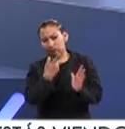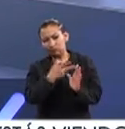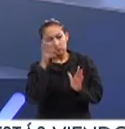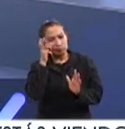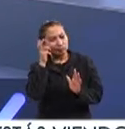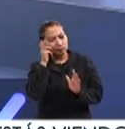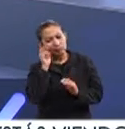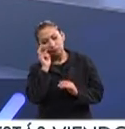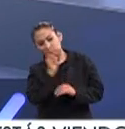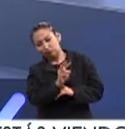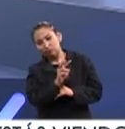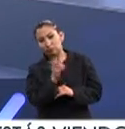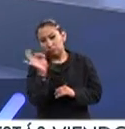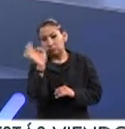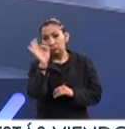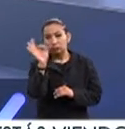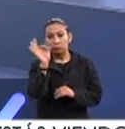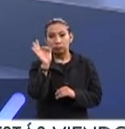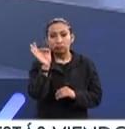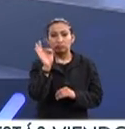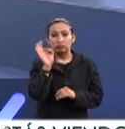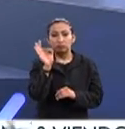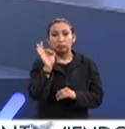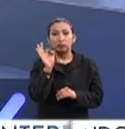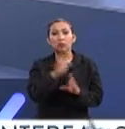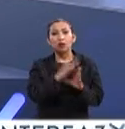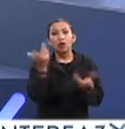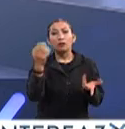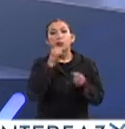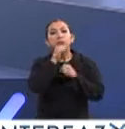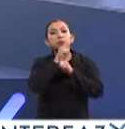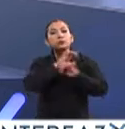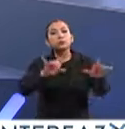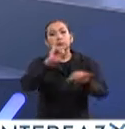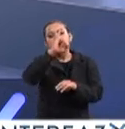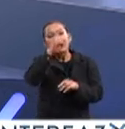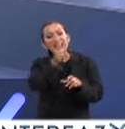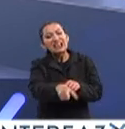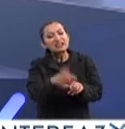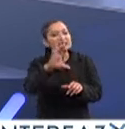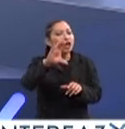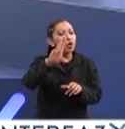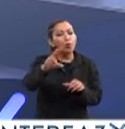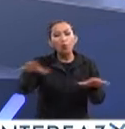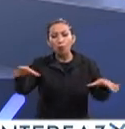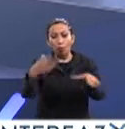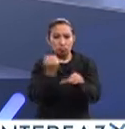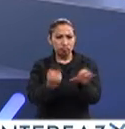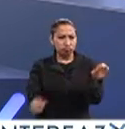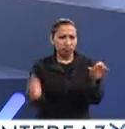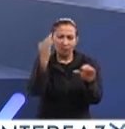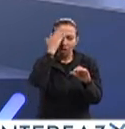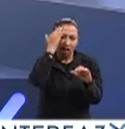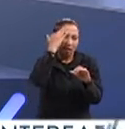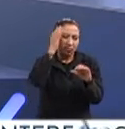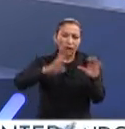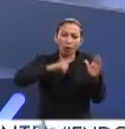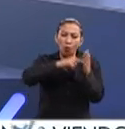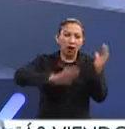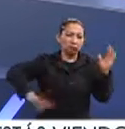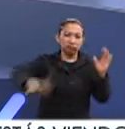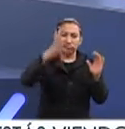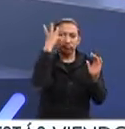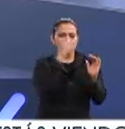oído, quizá por la también gran difusión de la imagen de ciudad universitaria, las instalaciones, el campus, que